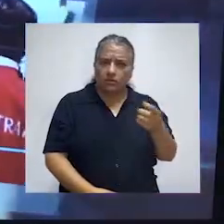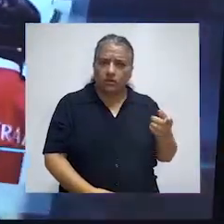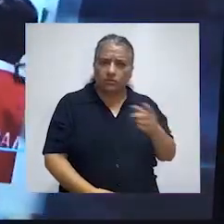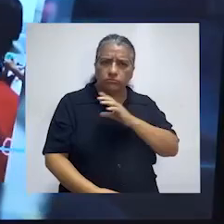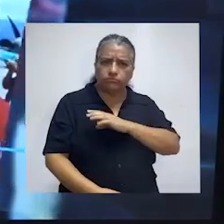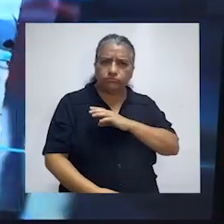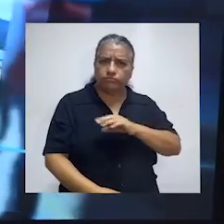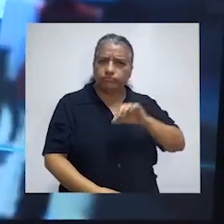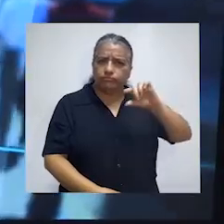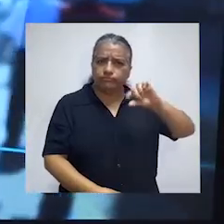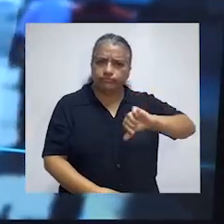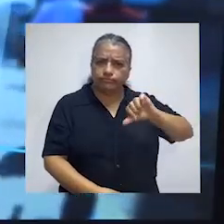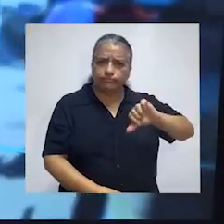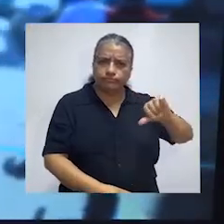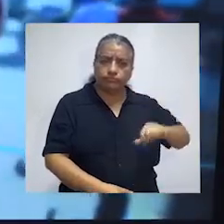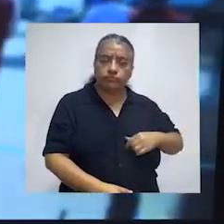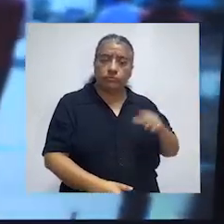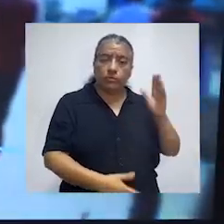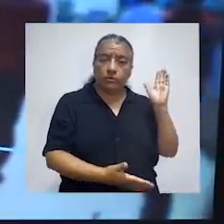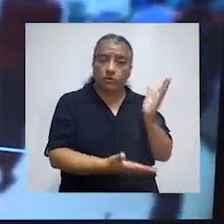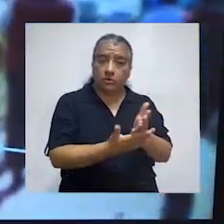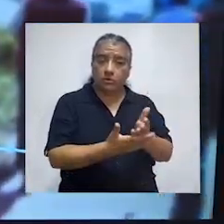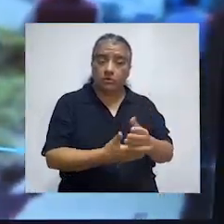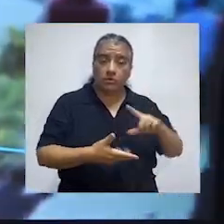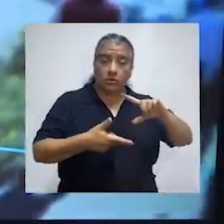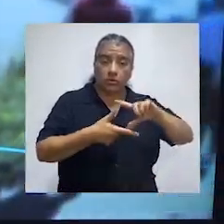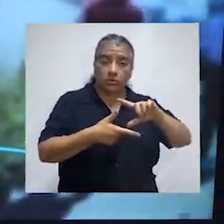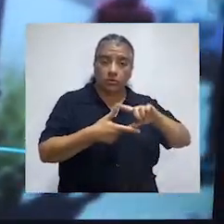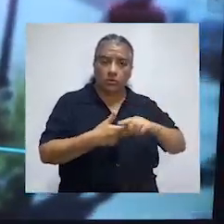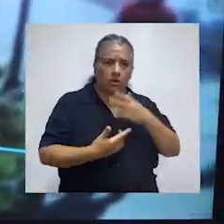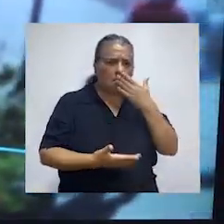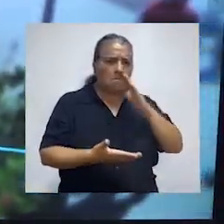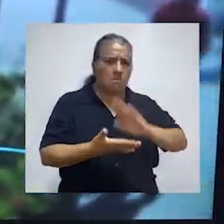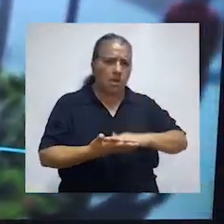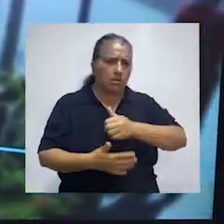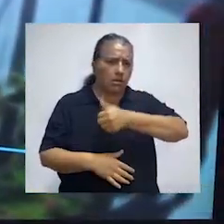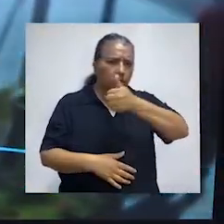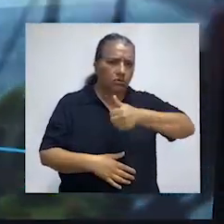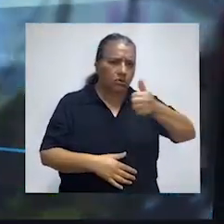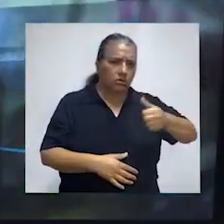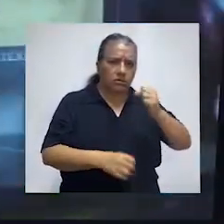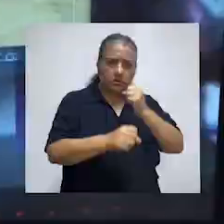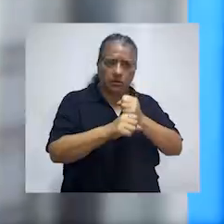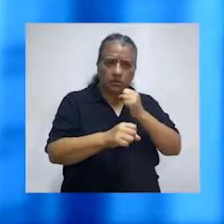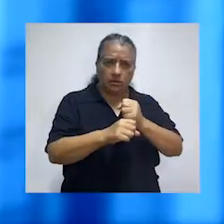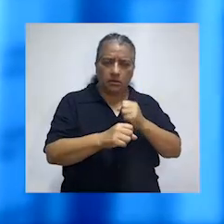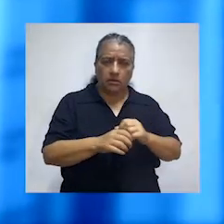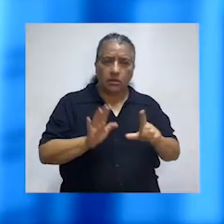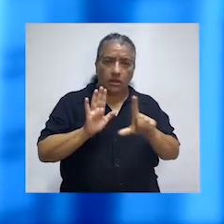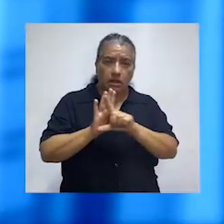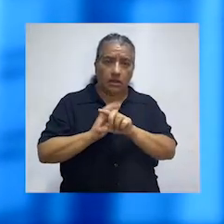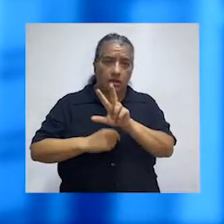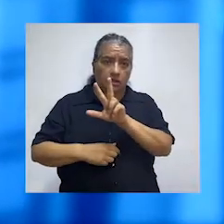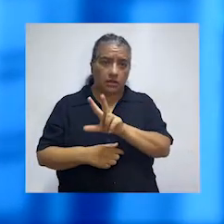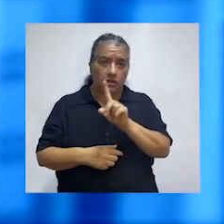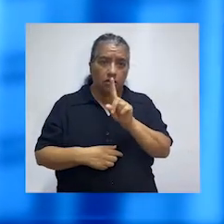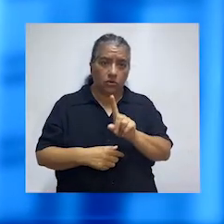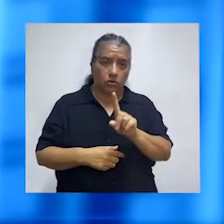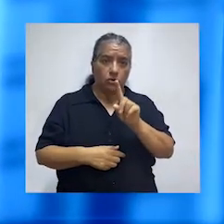¿Sabe cuáles son las conductas infractoras por las que puede sancionar la Contraloría a los malos funcionarios públicos? De acuerdo a la